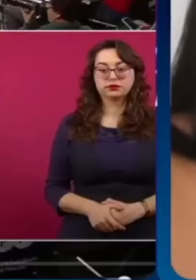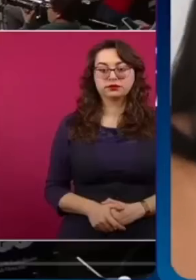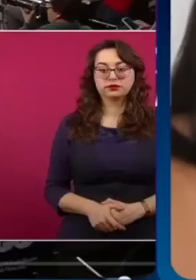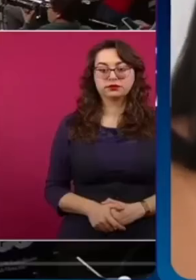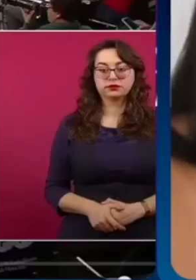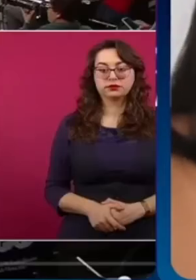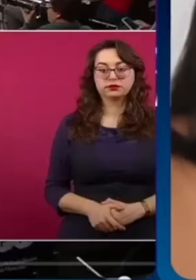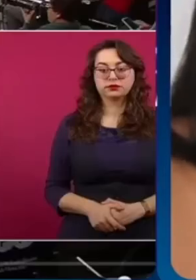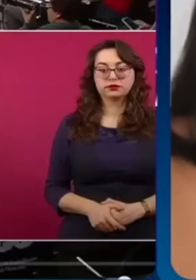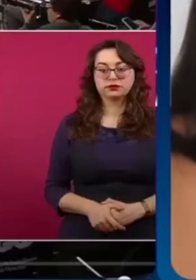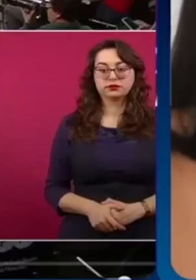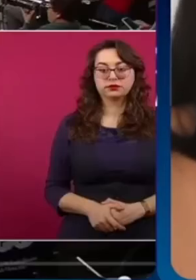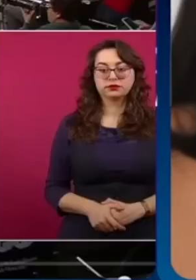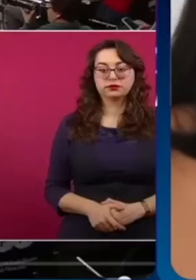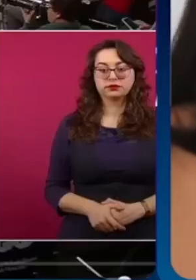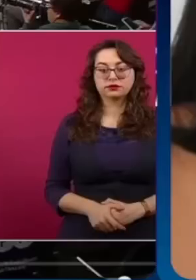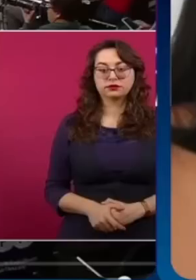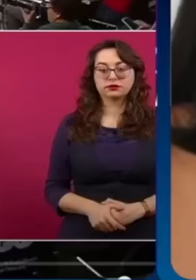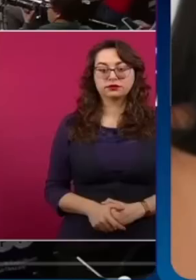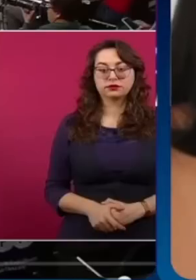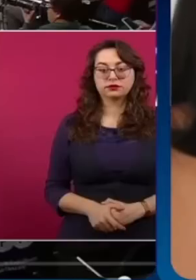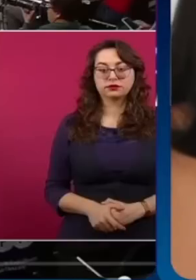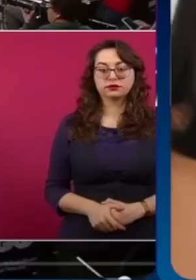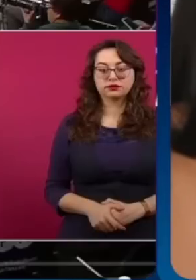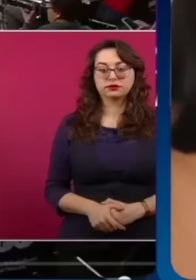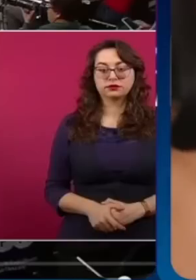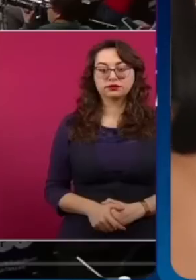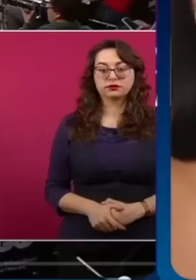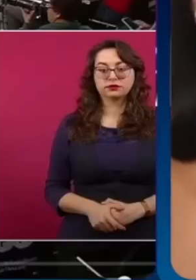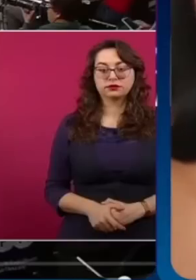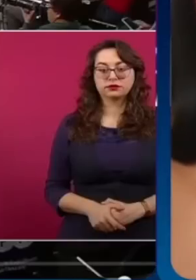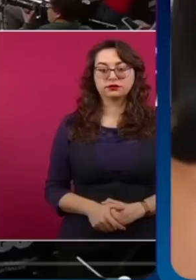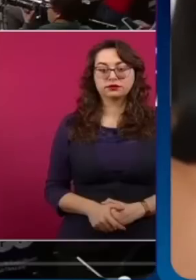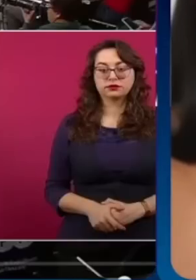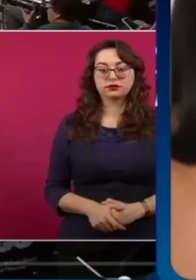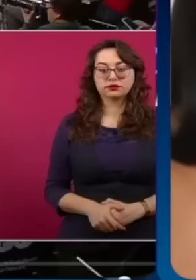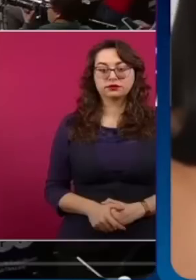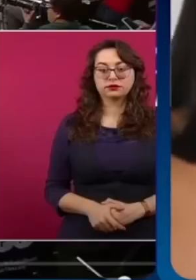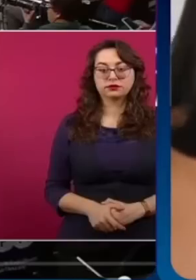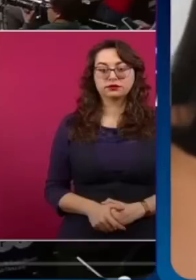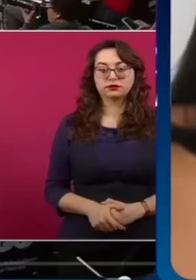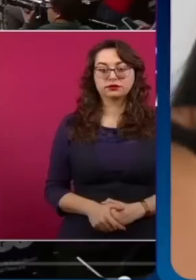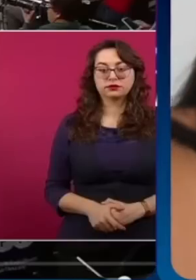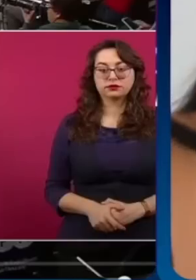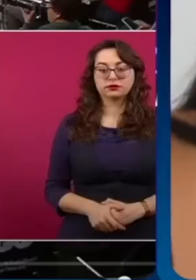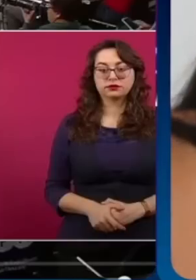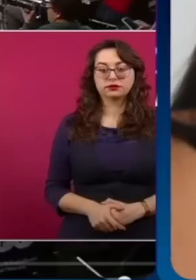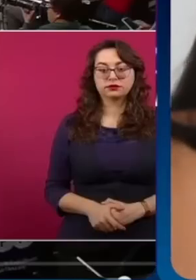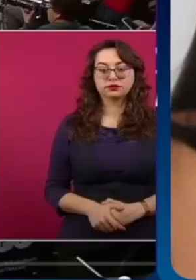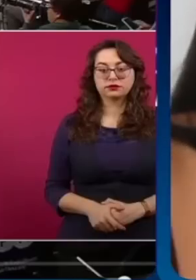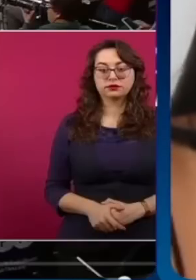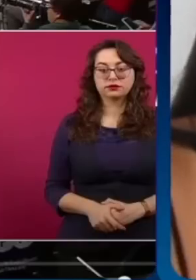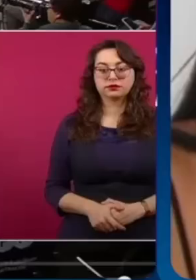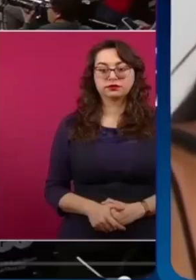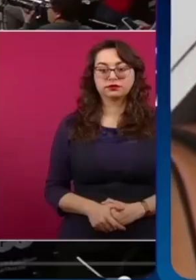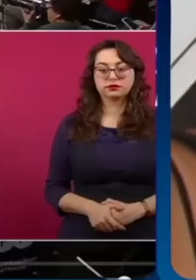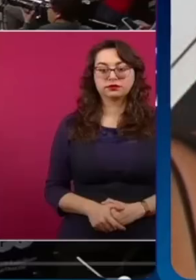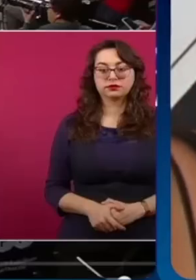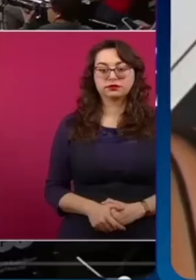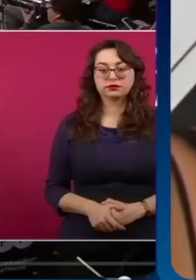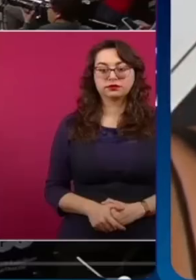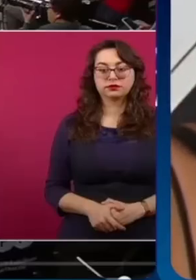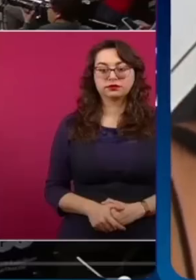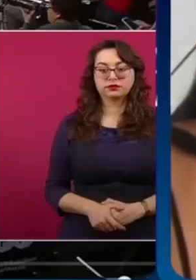hay diferencias. Y qué bueno que el presidente, bueno, deje en claro que el compromiso es el mismo, es seguir luchando por